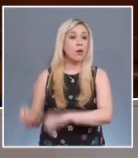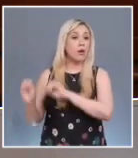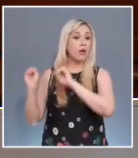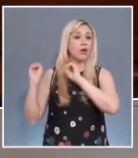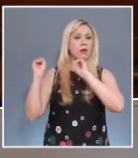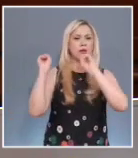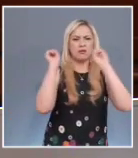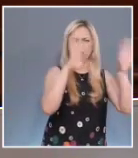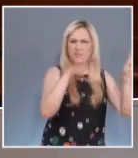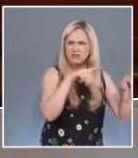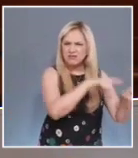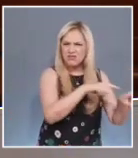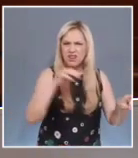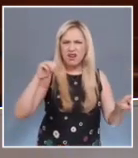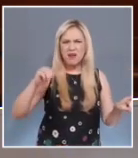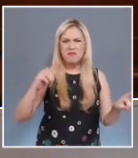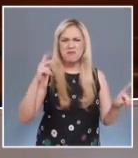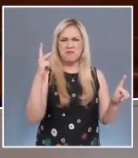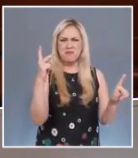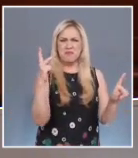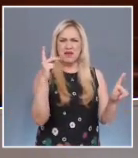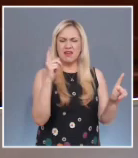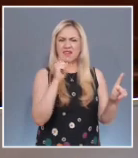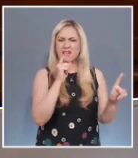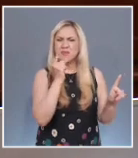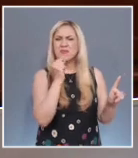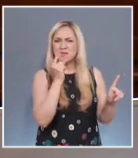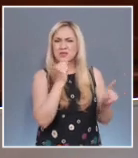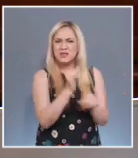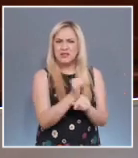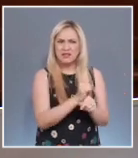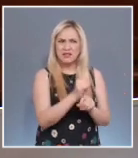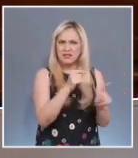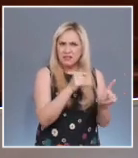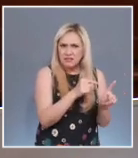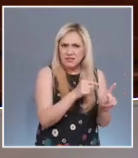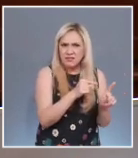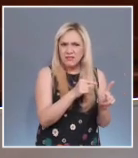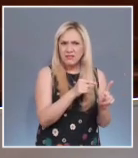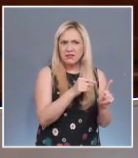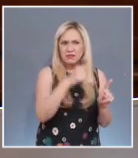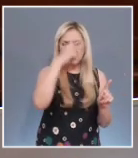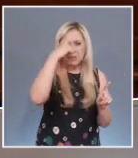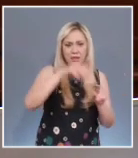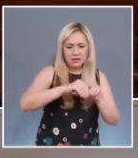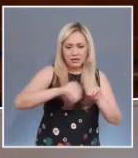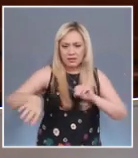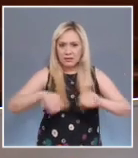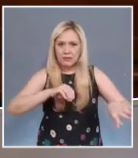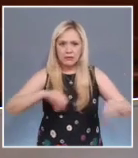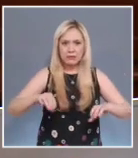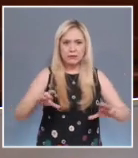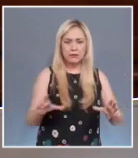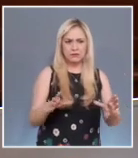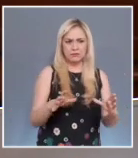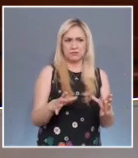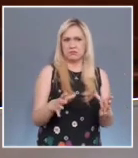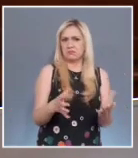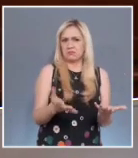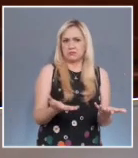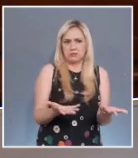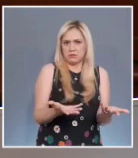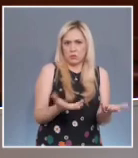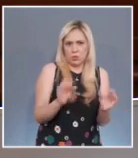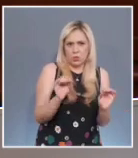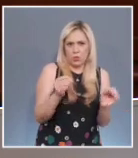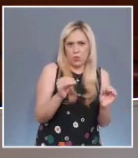Público diverso mediante un acuerdo de desglose. Esta información no fue proporcionada con